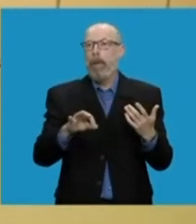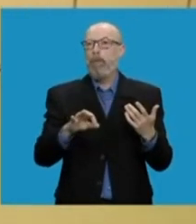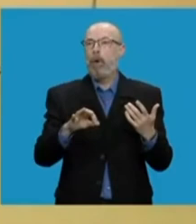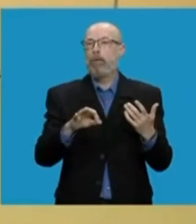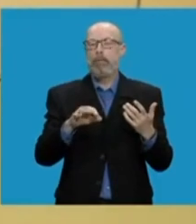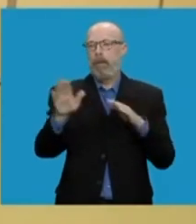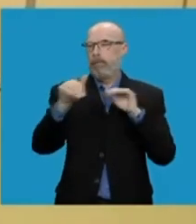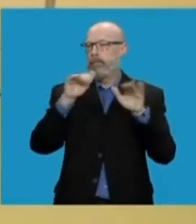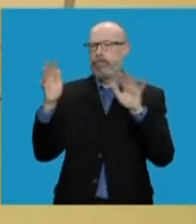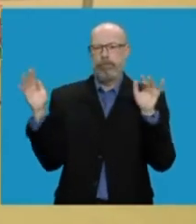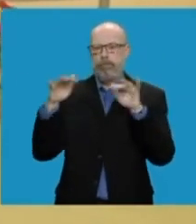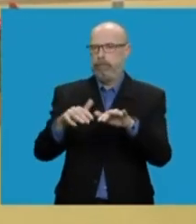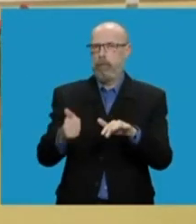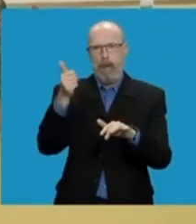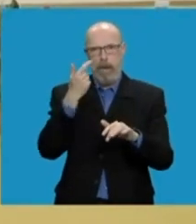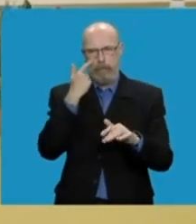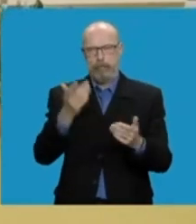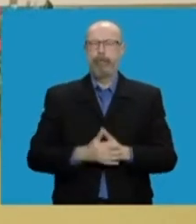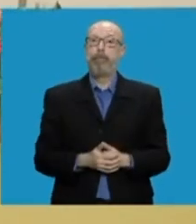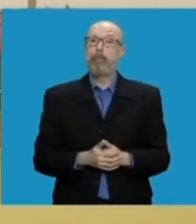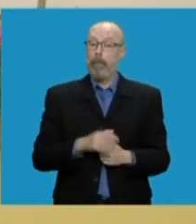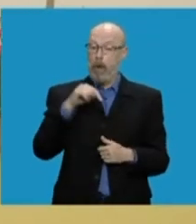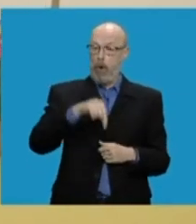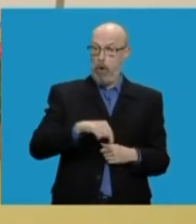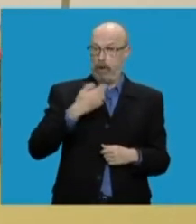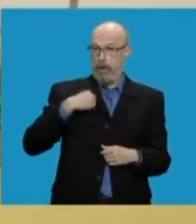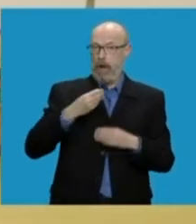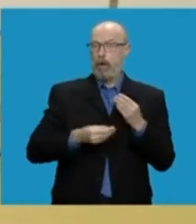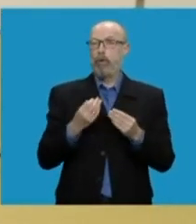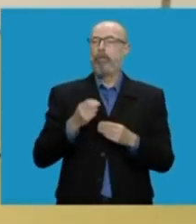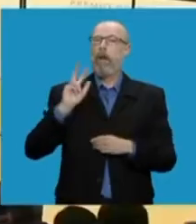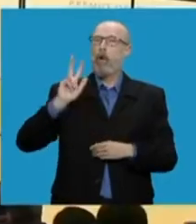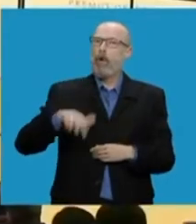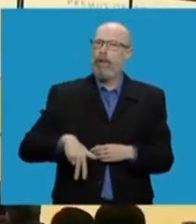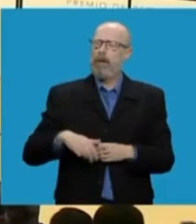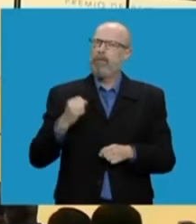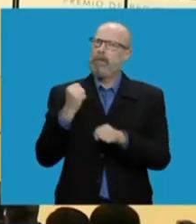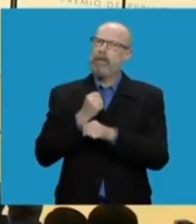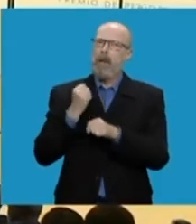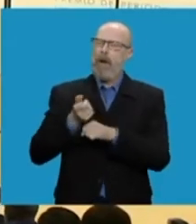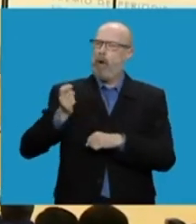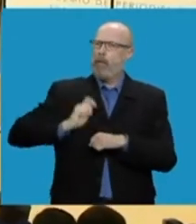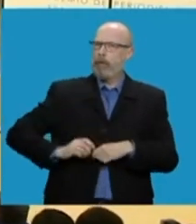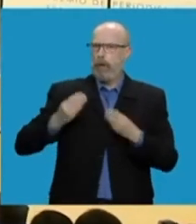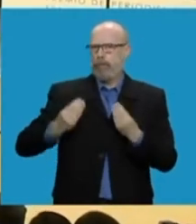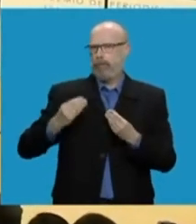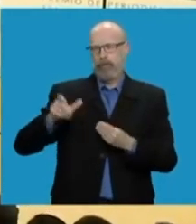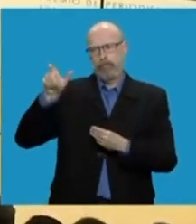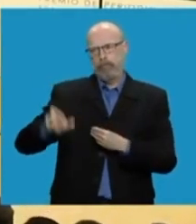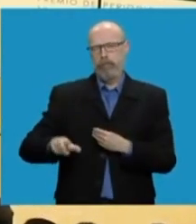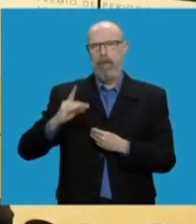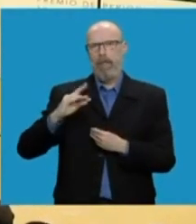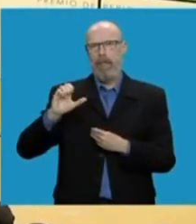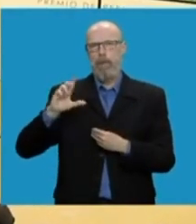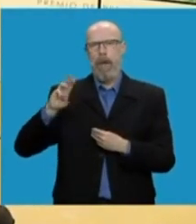concitaros a todos. Hoy hemos reconocido una trayectoria vital de Ángel María de Pablos,